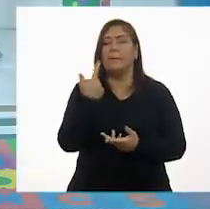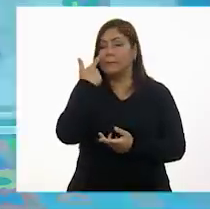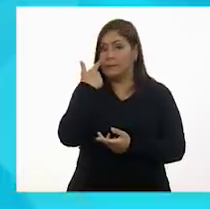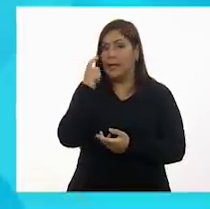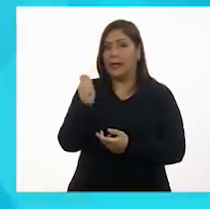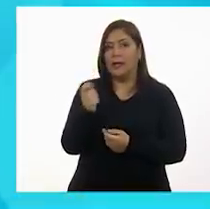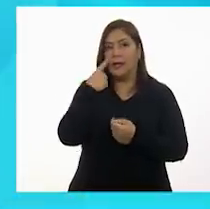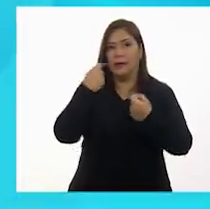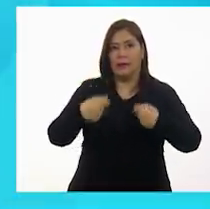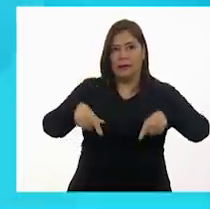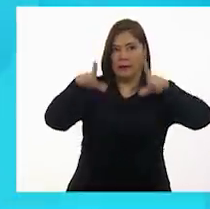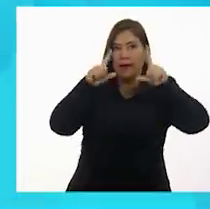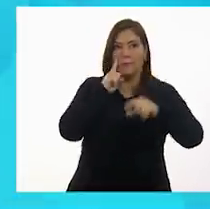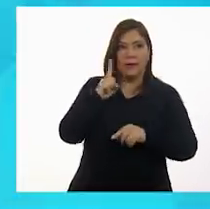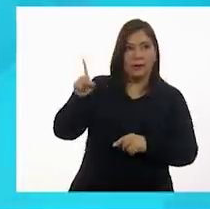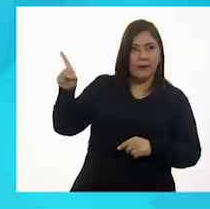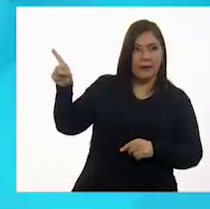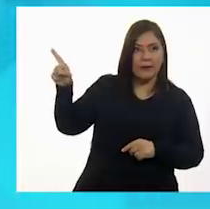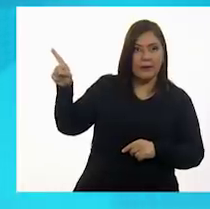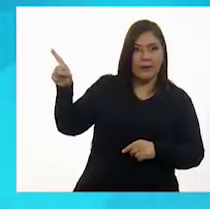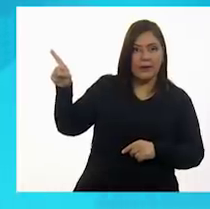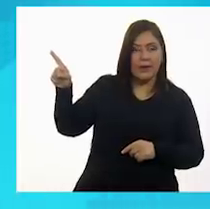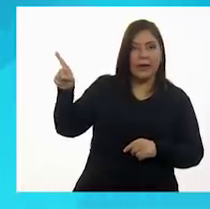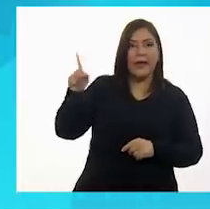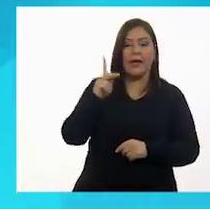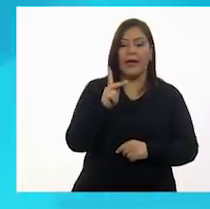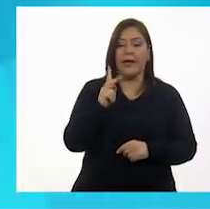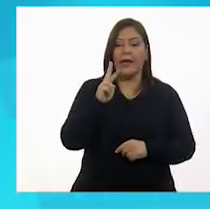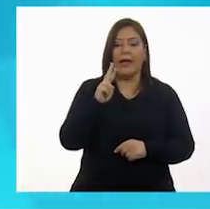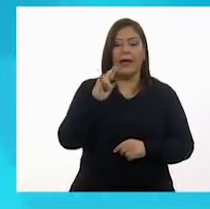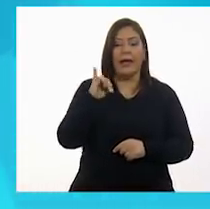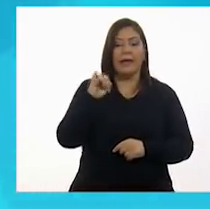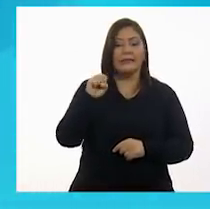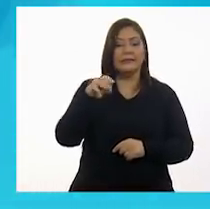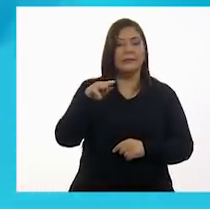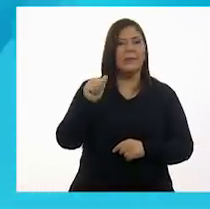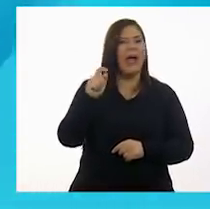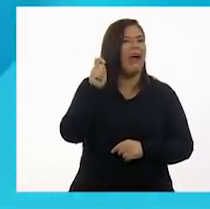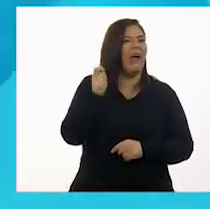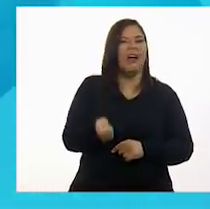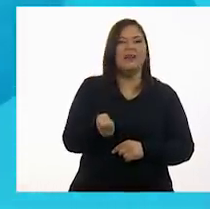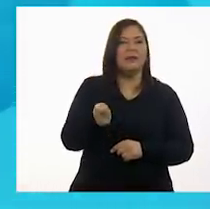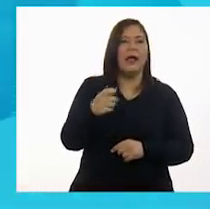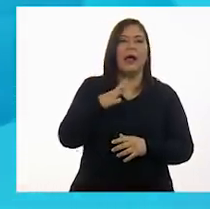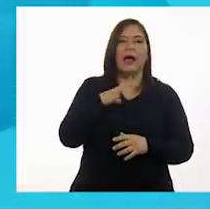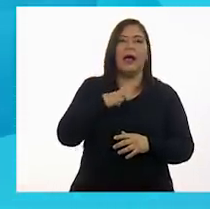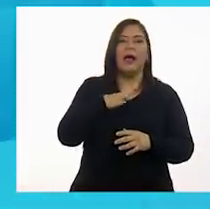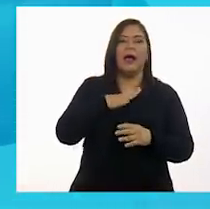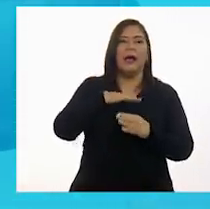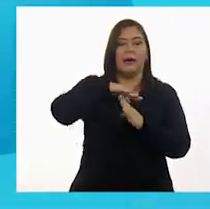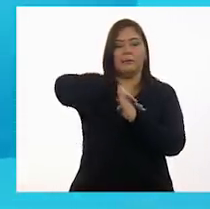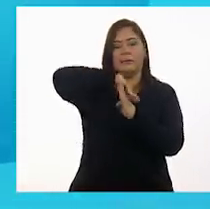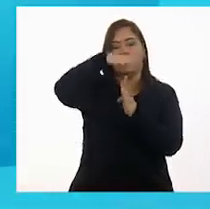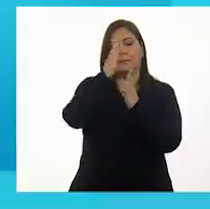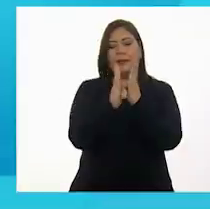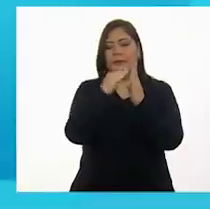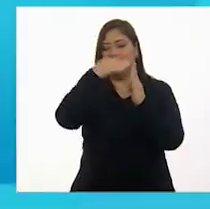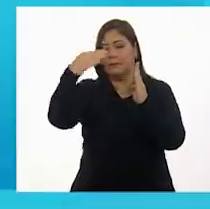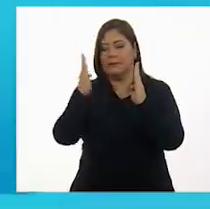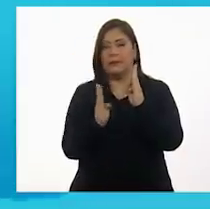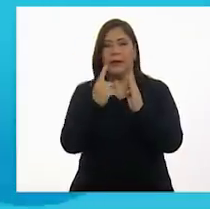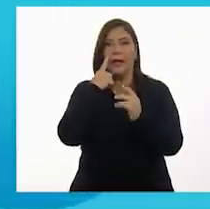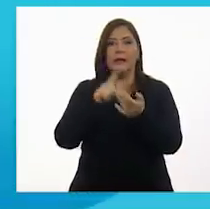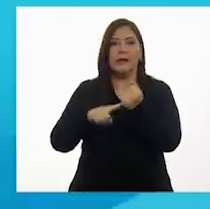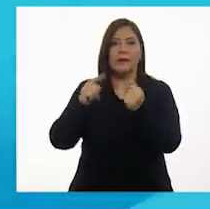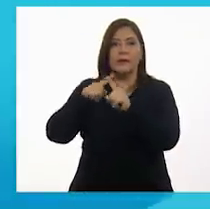en pantalla lo siguiente. Un prisma está formado por caras. Estas caras